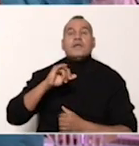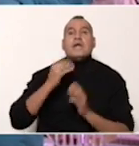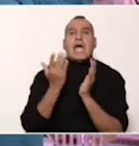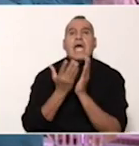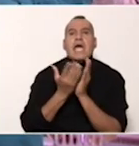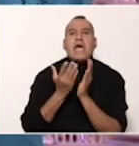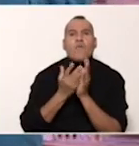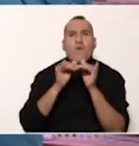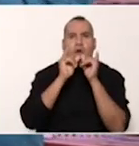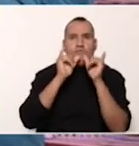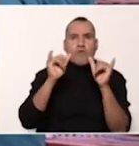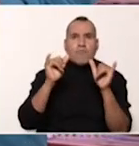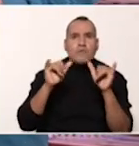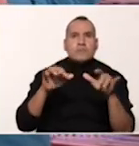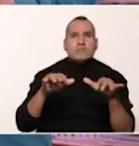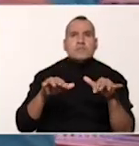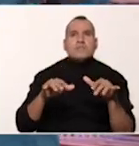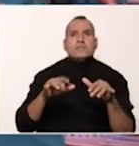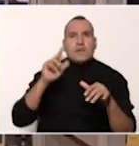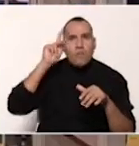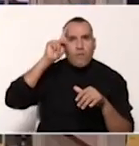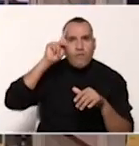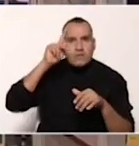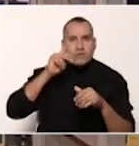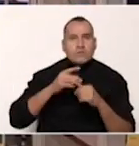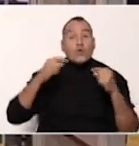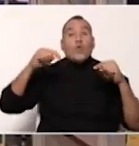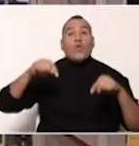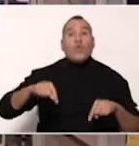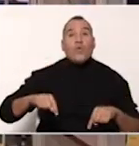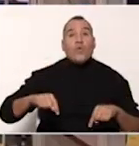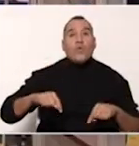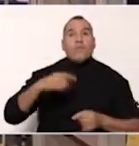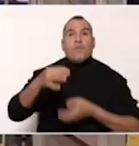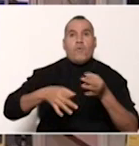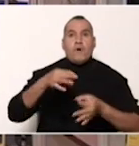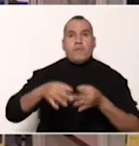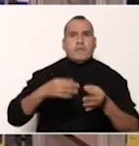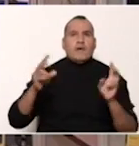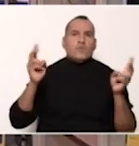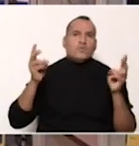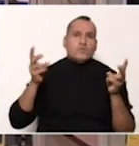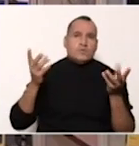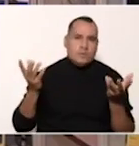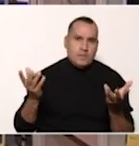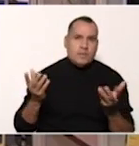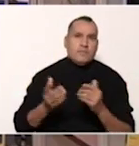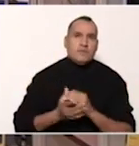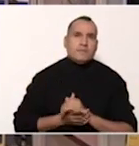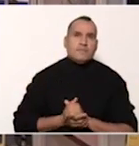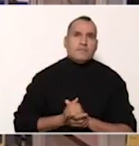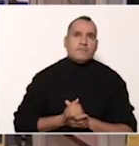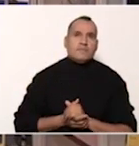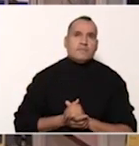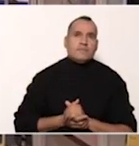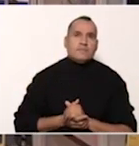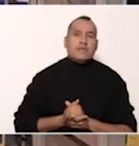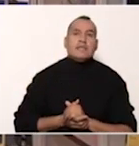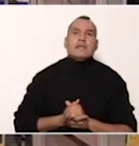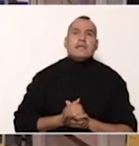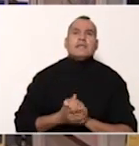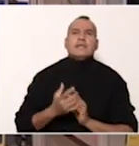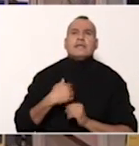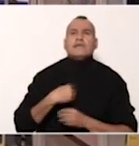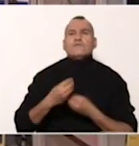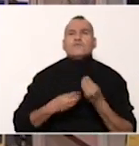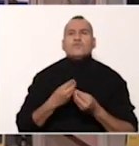de Informática y Telemática, Fundavid. El día de hoy hablaremos sobre un tema súper importante que es las páginas web. Y